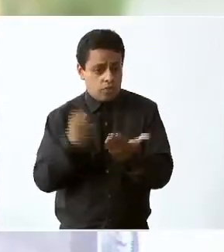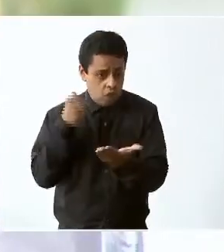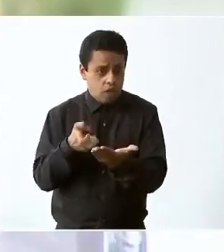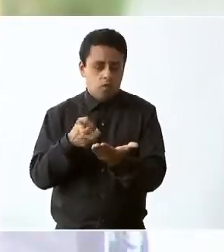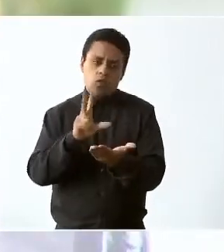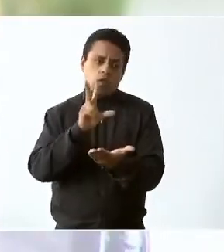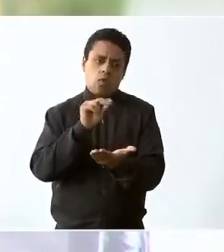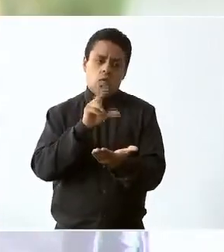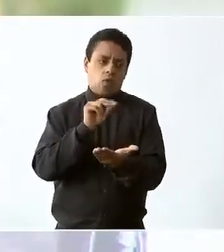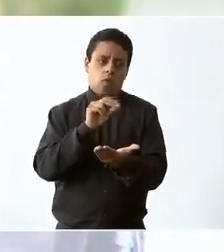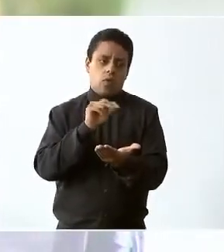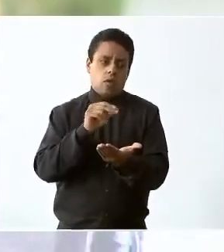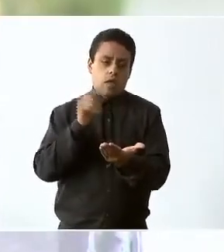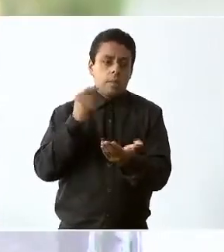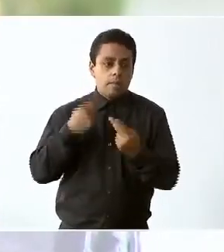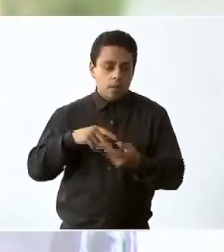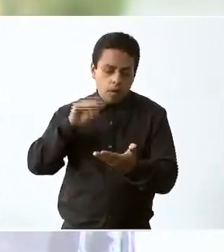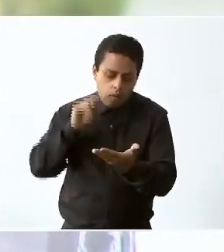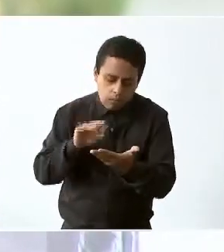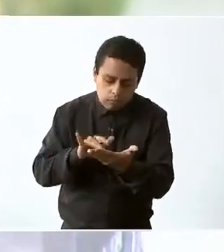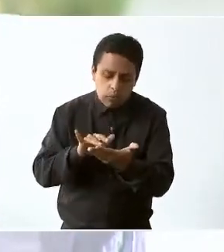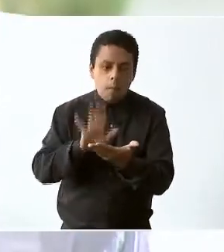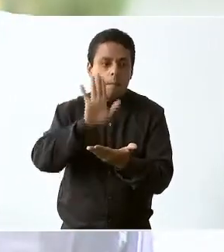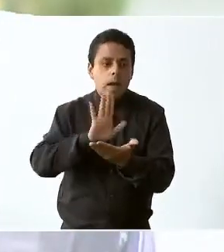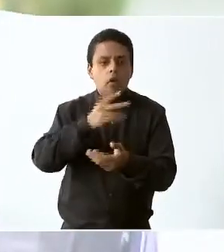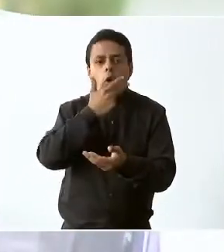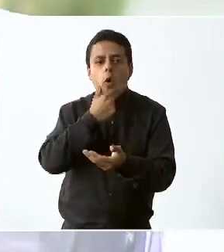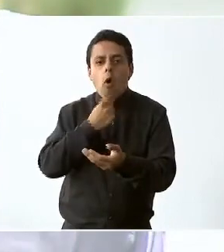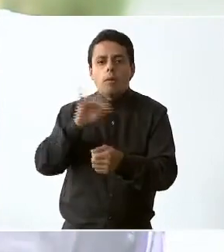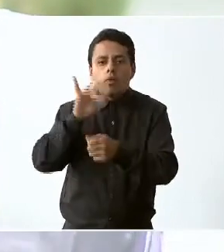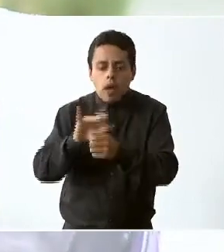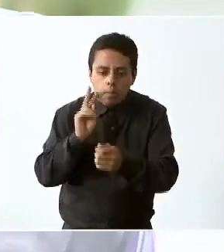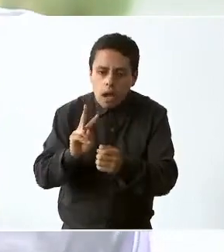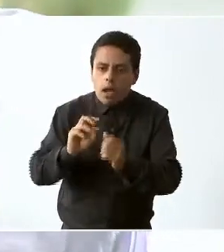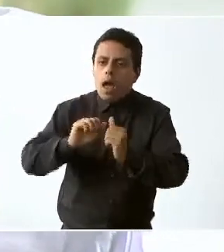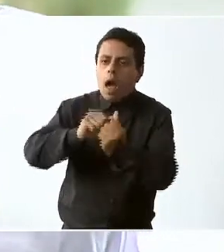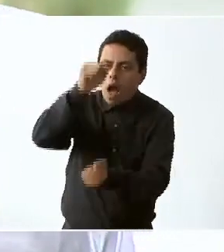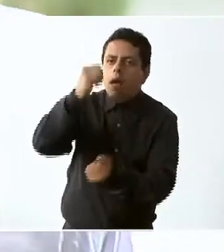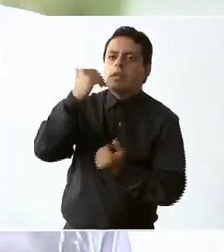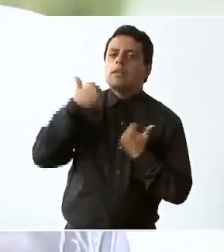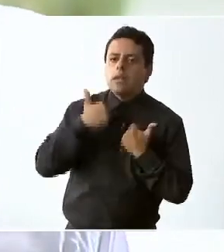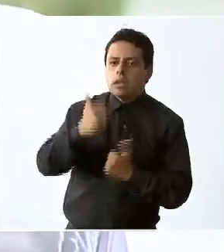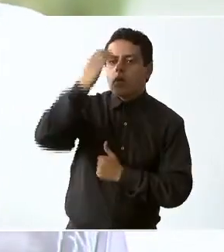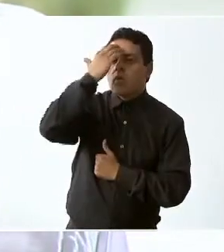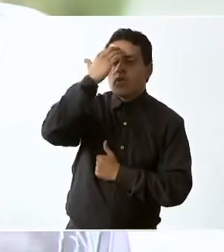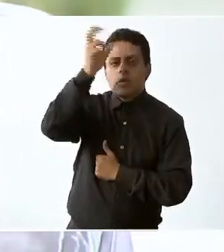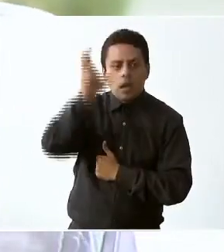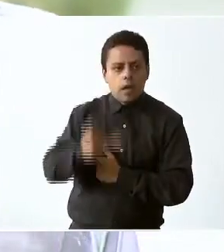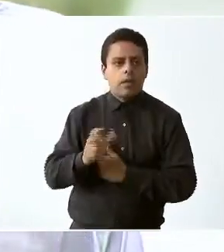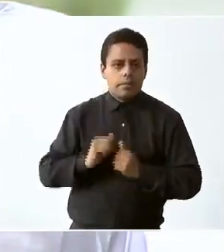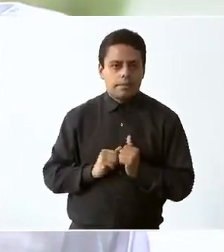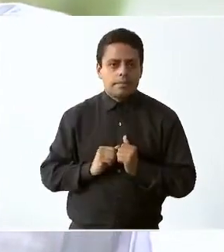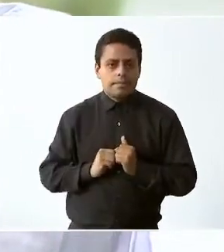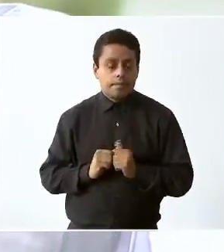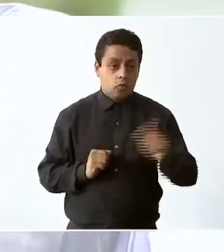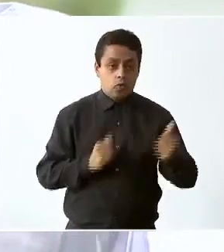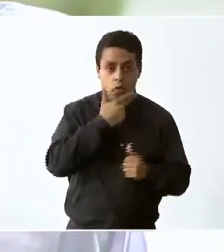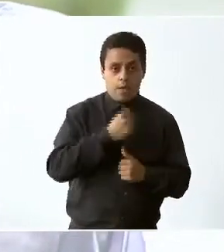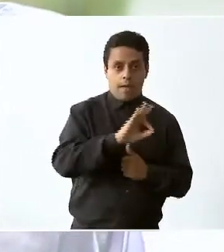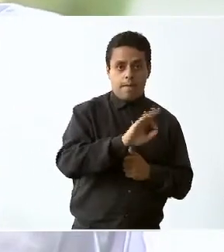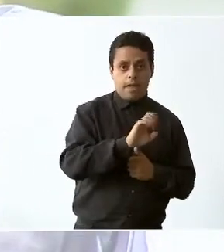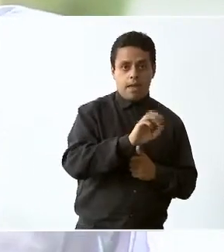quien toca esto toca a un hombre. Es la idea que Federico García Lorca recogió